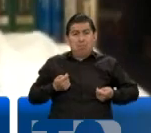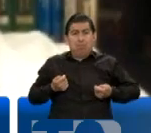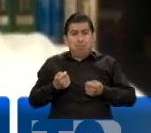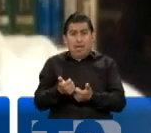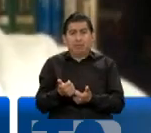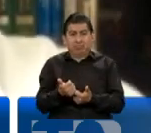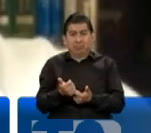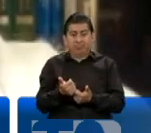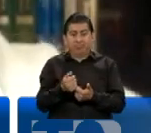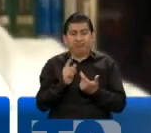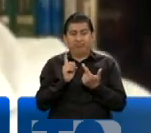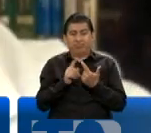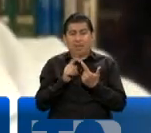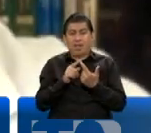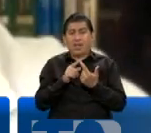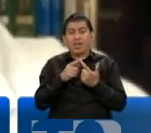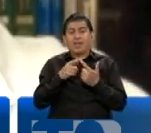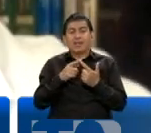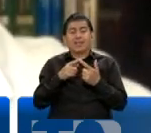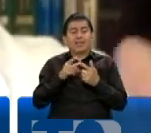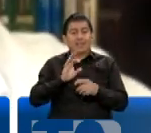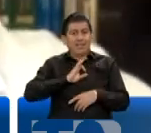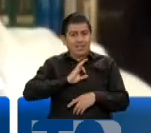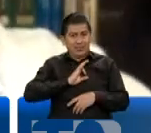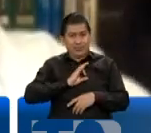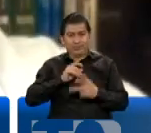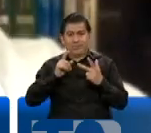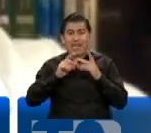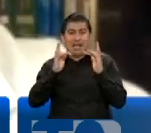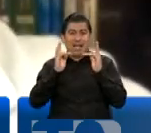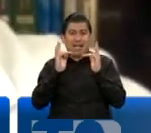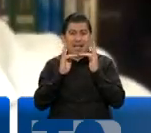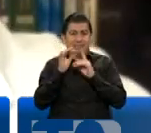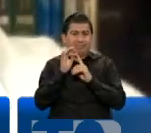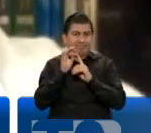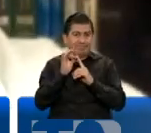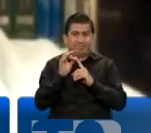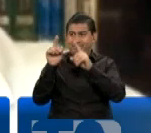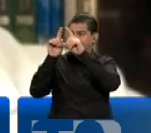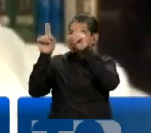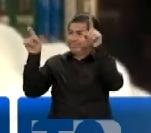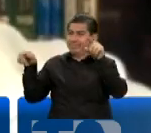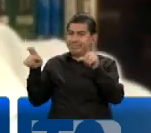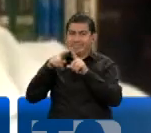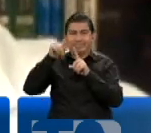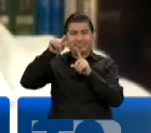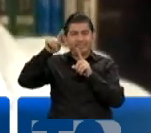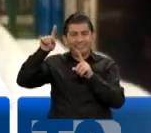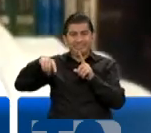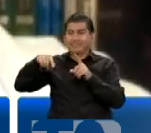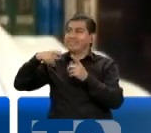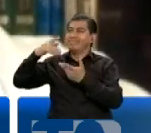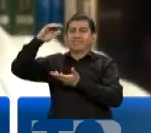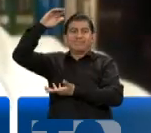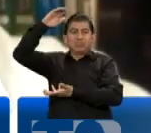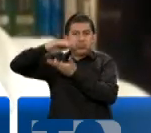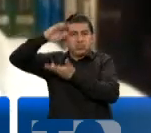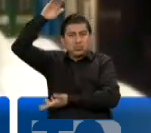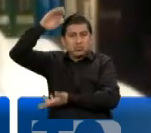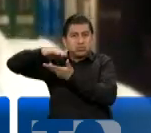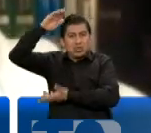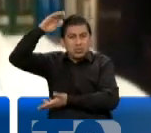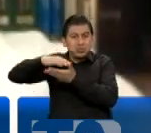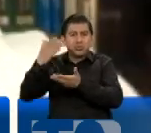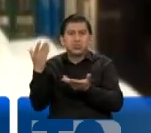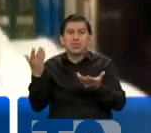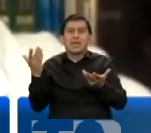recursos técnicos, camas especiales, equipos de monitoreo, monitores, ventiladores, máquinas